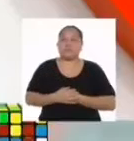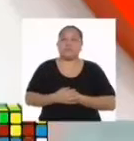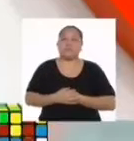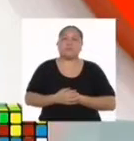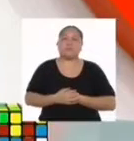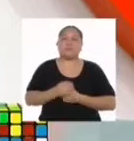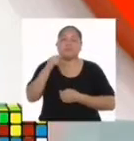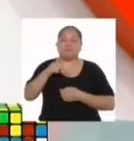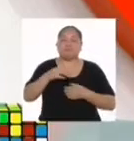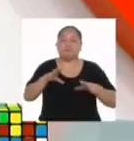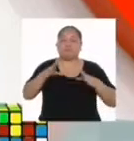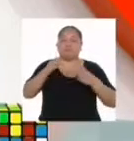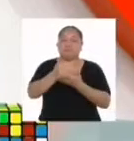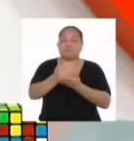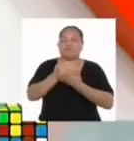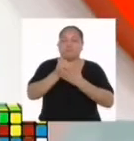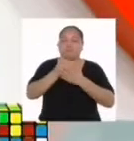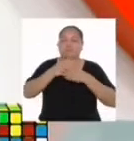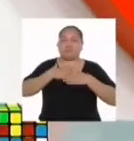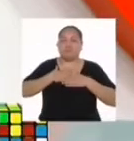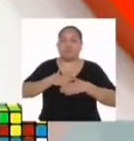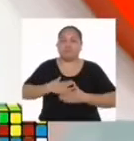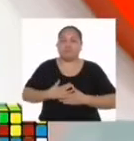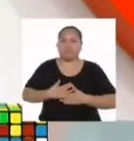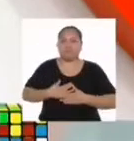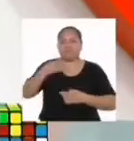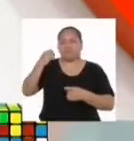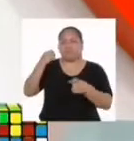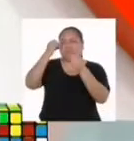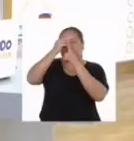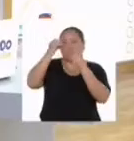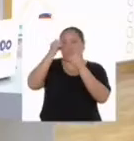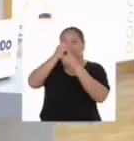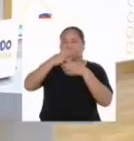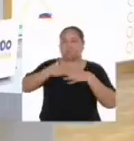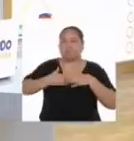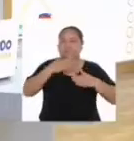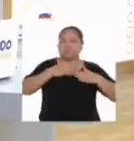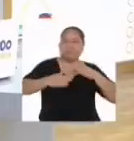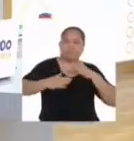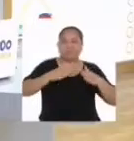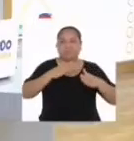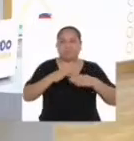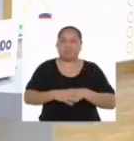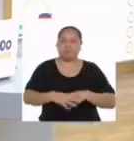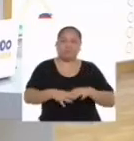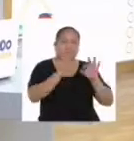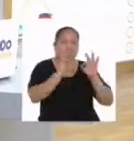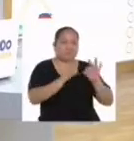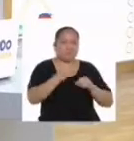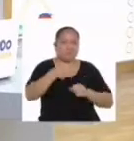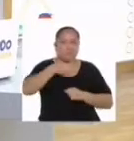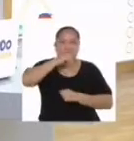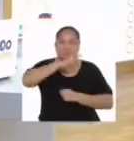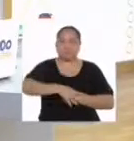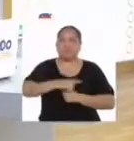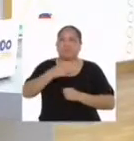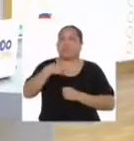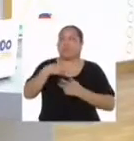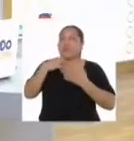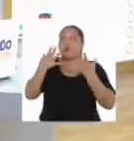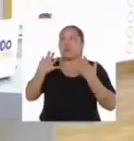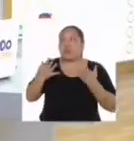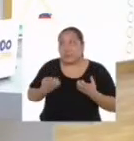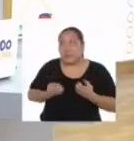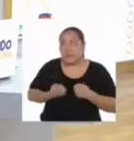ya que le hace bien a mi sistema de cómputo y estimula mi misión como robot. Por supuesto. Por eso dije, si